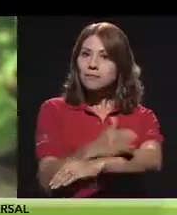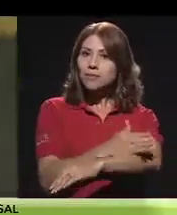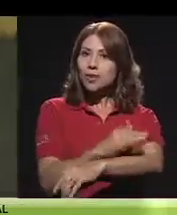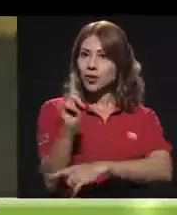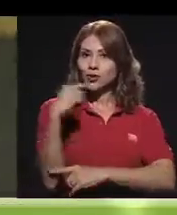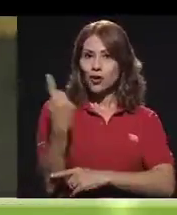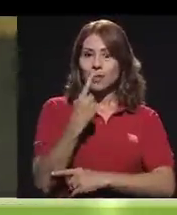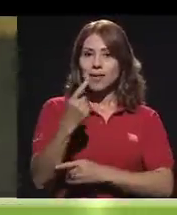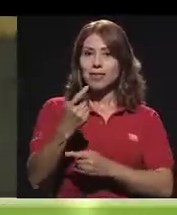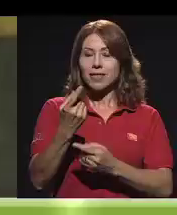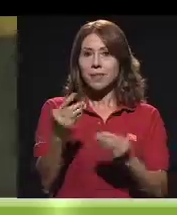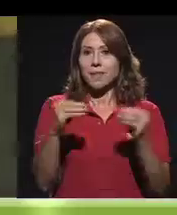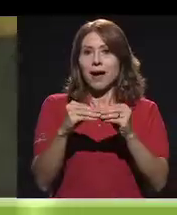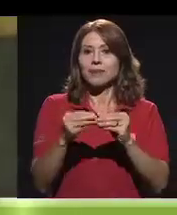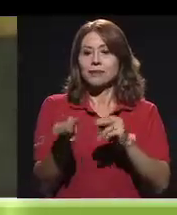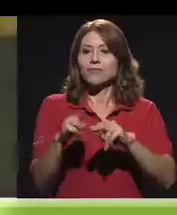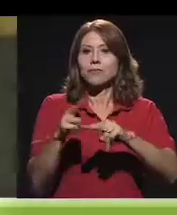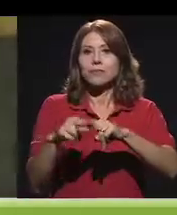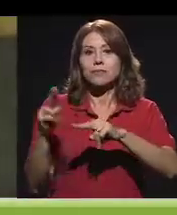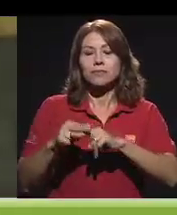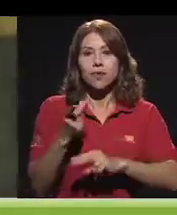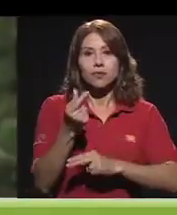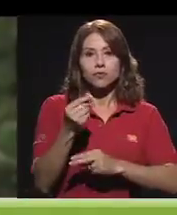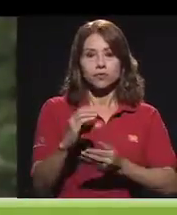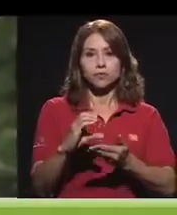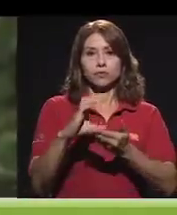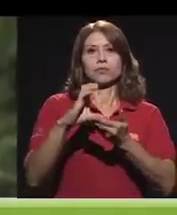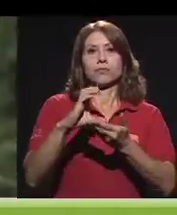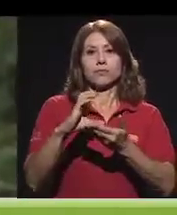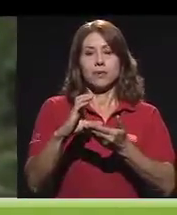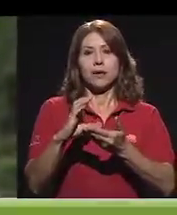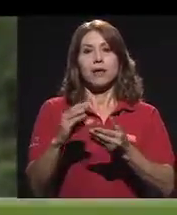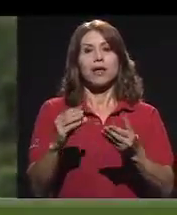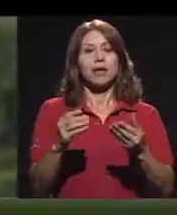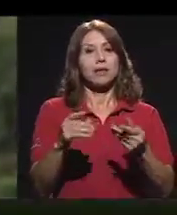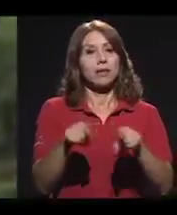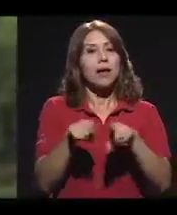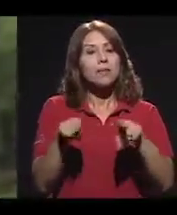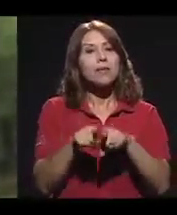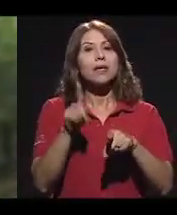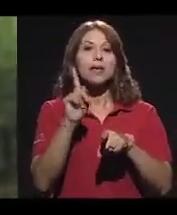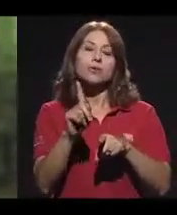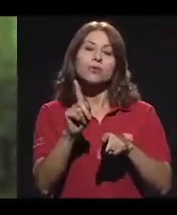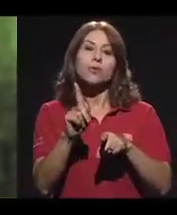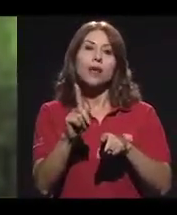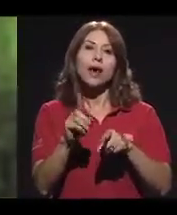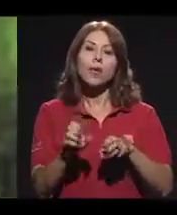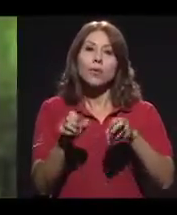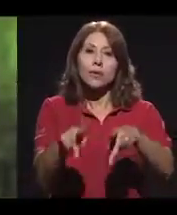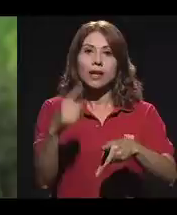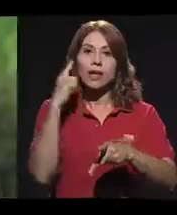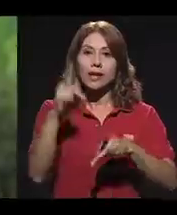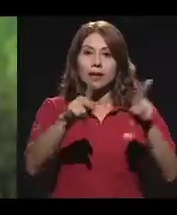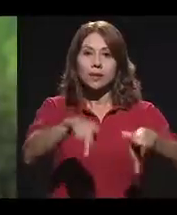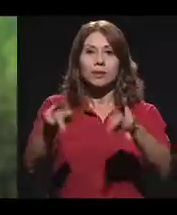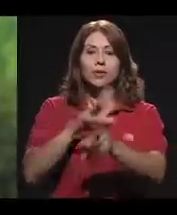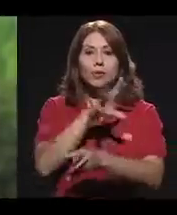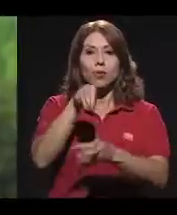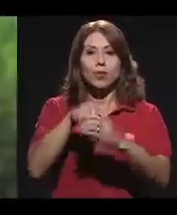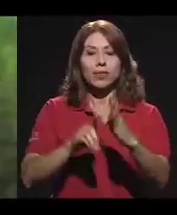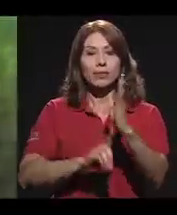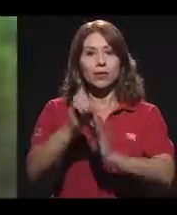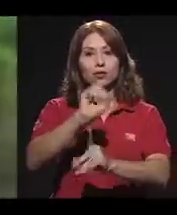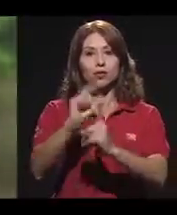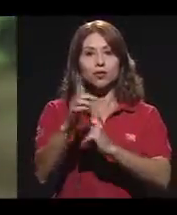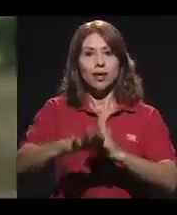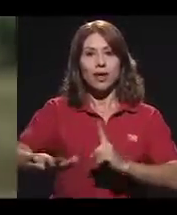solamente genera ingresos, amplía los ingresos, sino que es un aporte a la inclusión y al desarrollo social